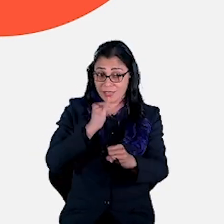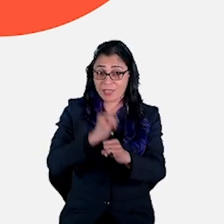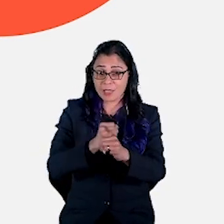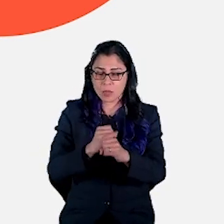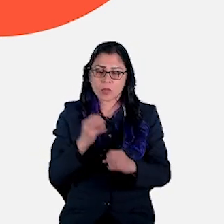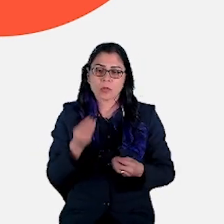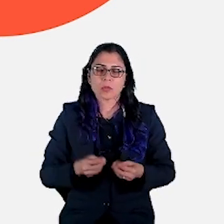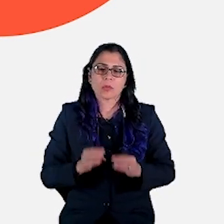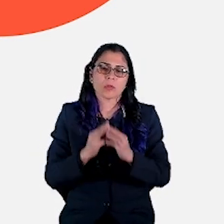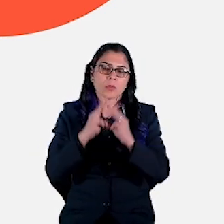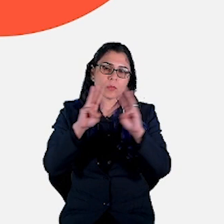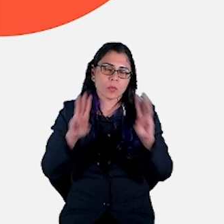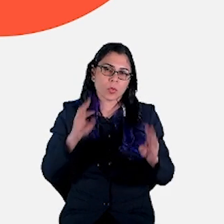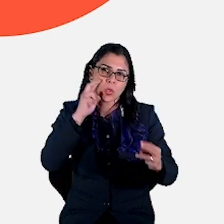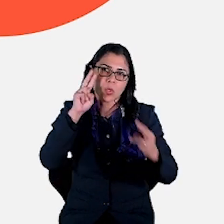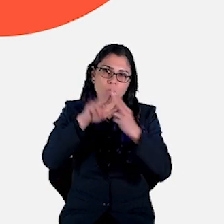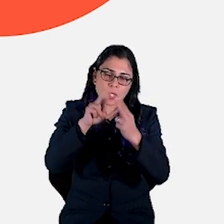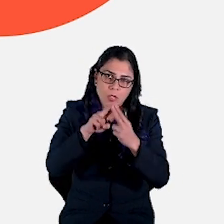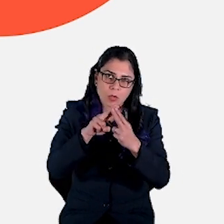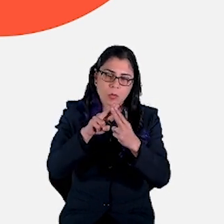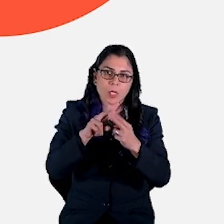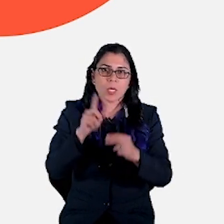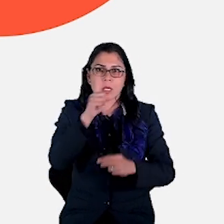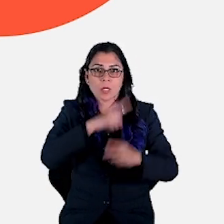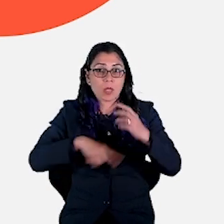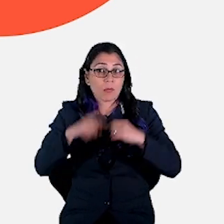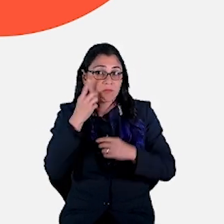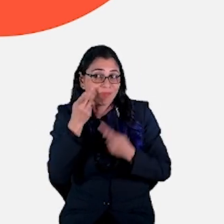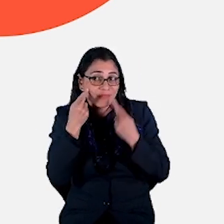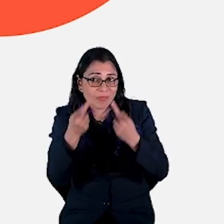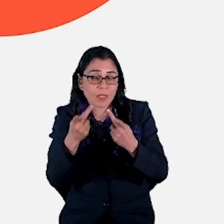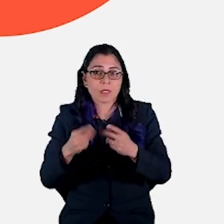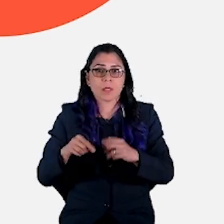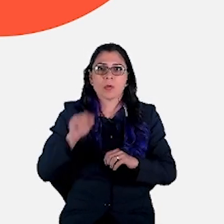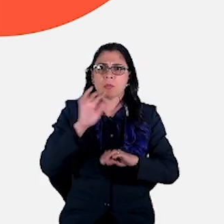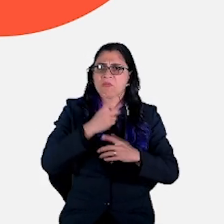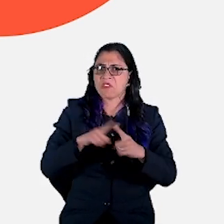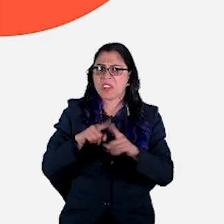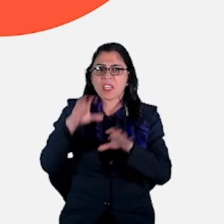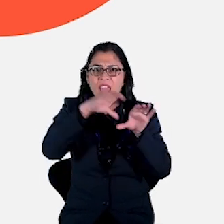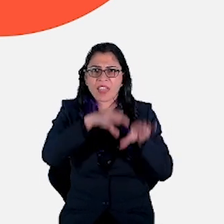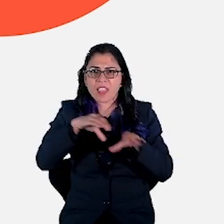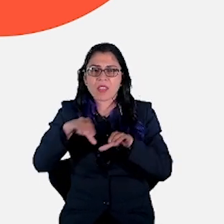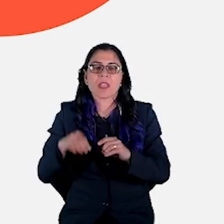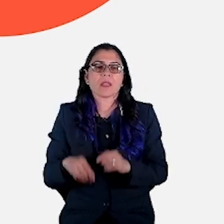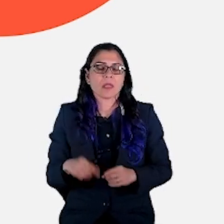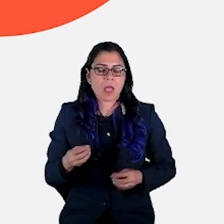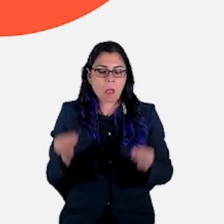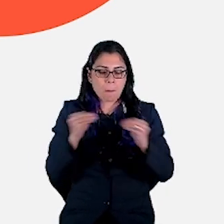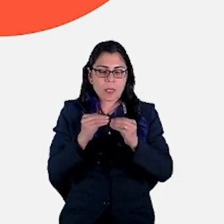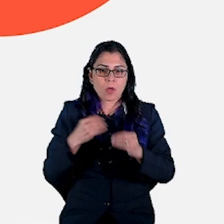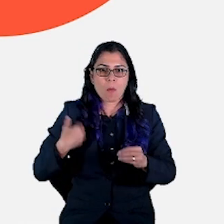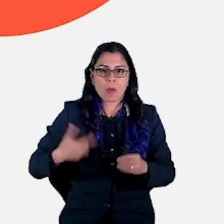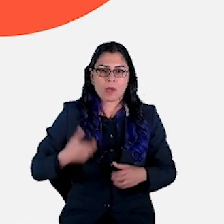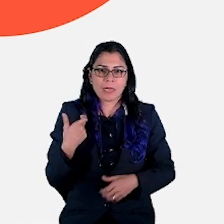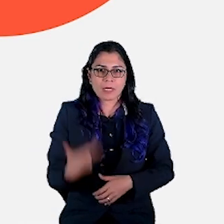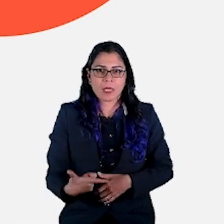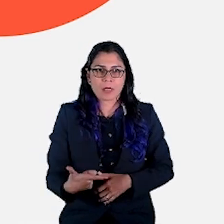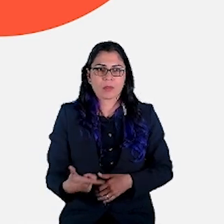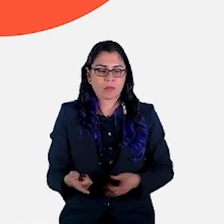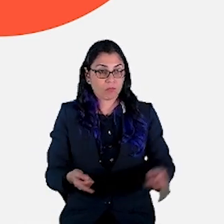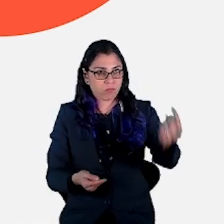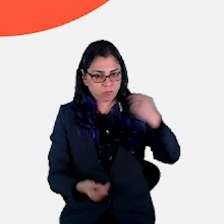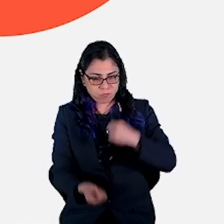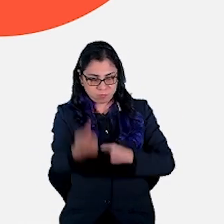superácido de la farándula del espectáculo y también eh alguno de los hombres más ricos del mundo traen sus